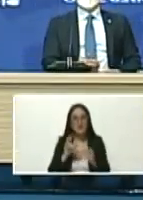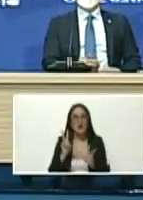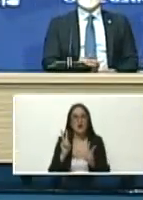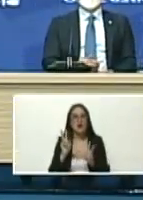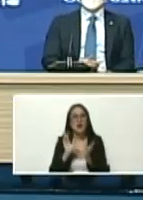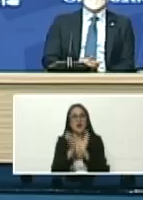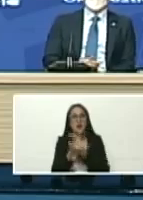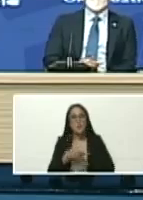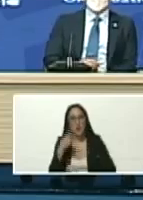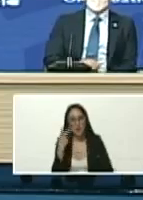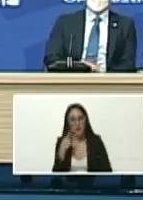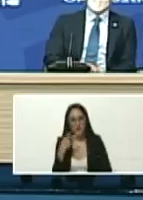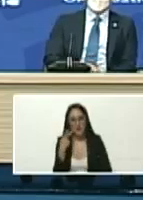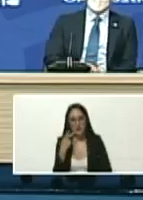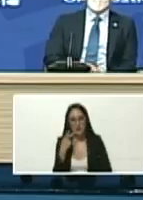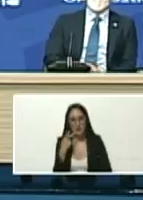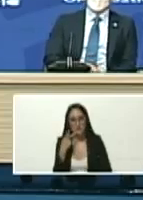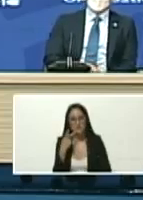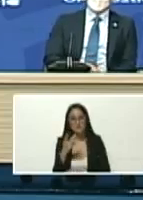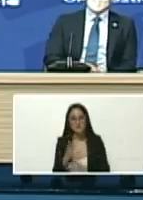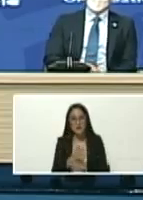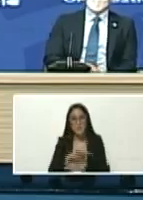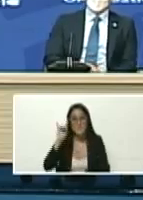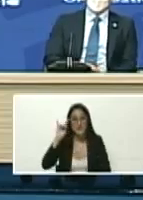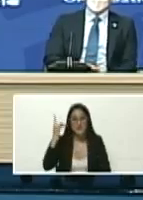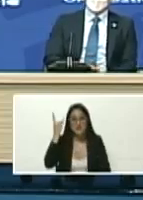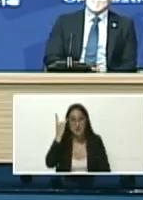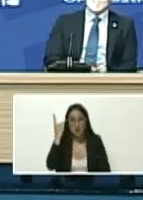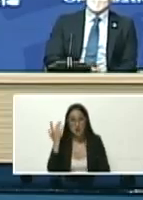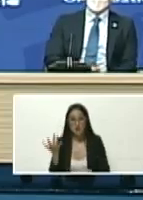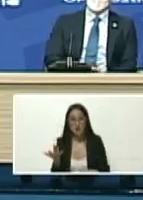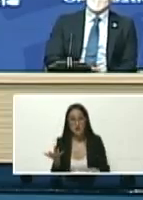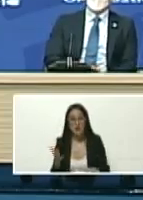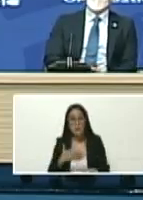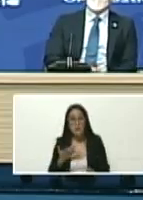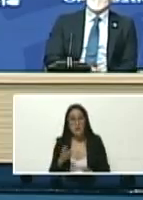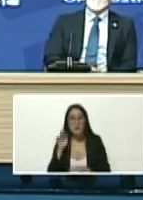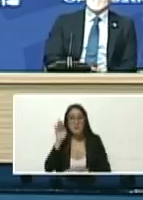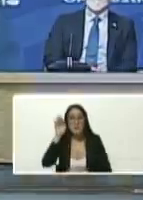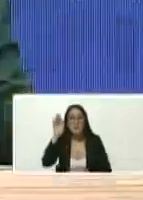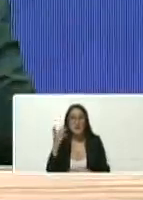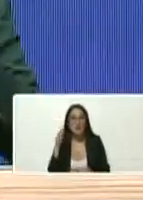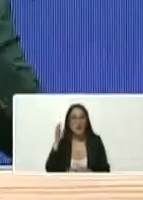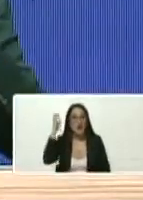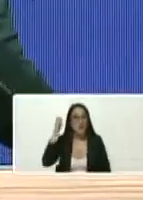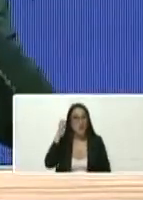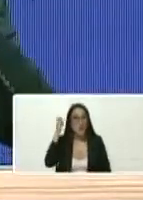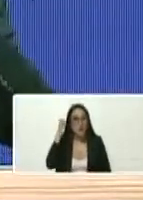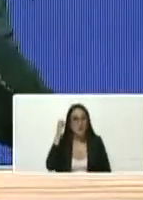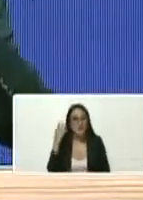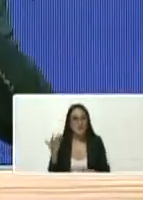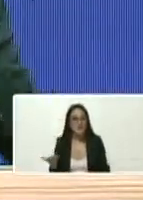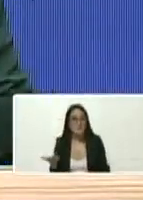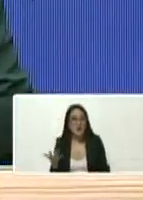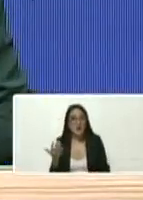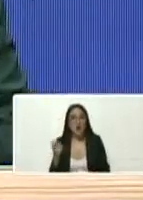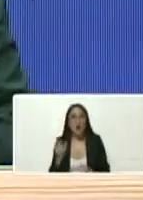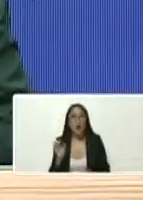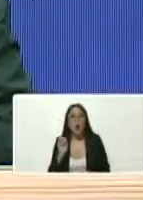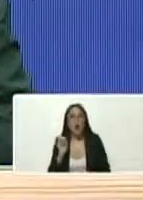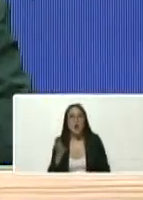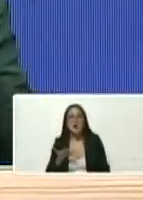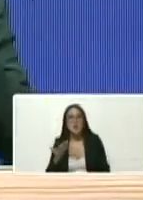geopolíticos, las previsiones de qué pudiera pasar en Europa, qué pudiera pasar en